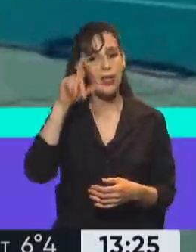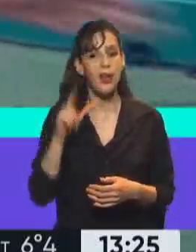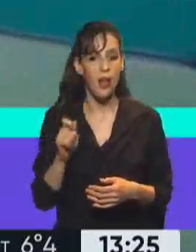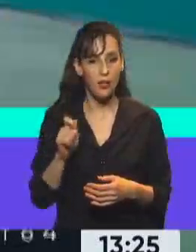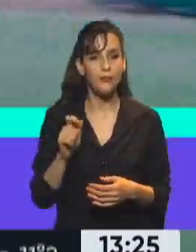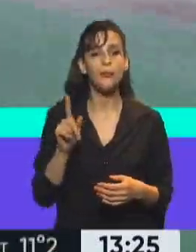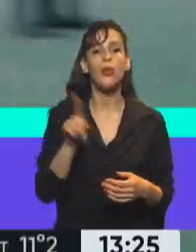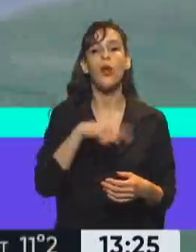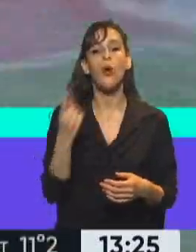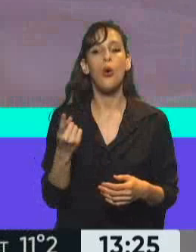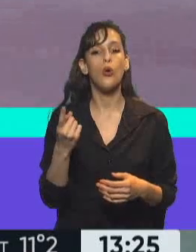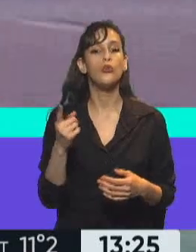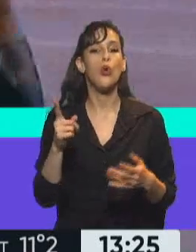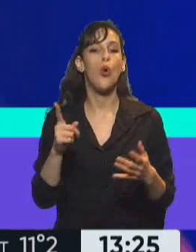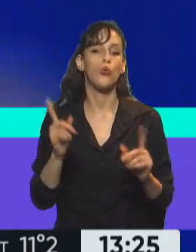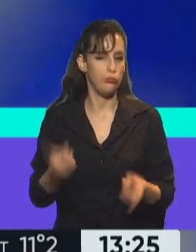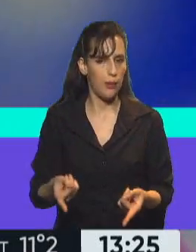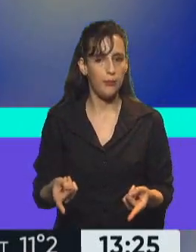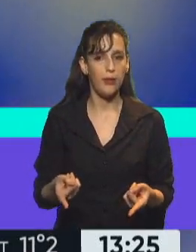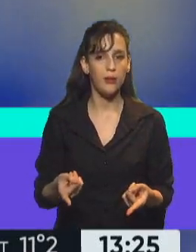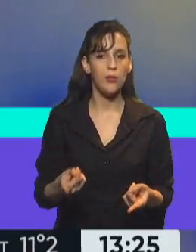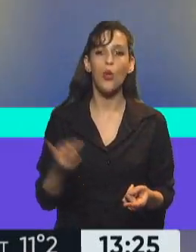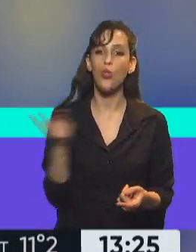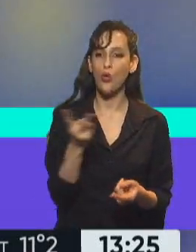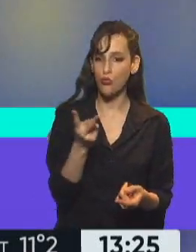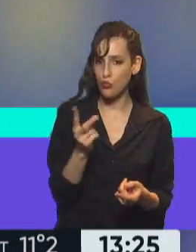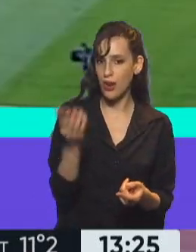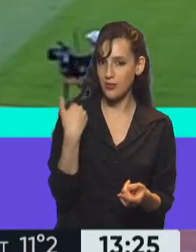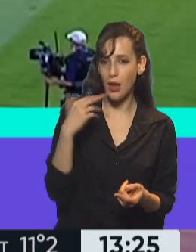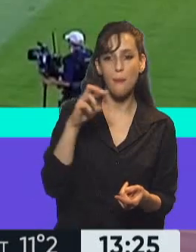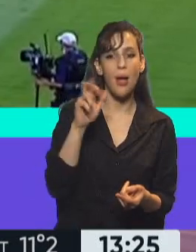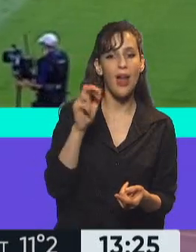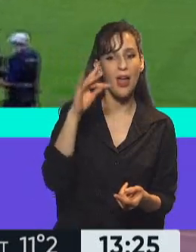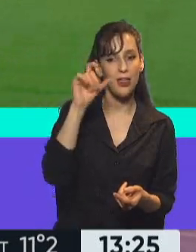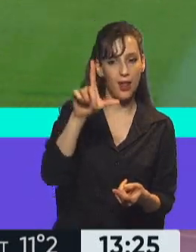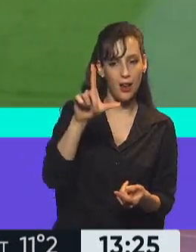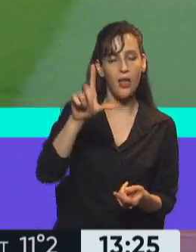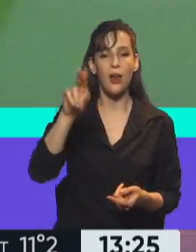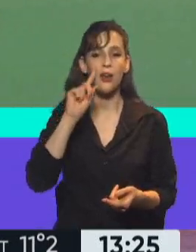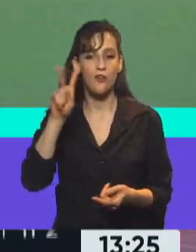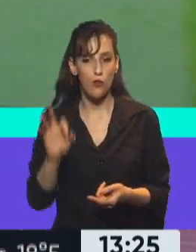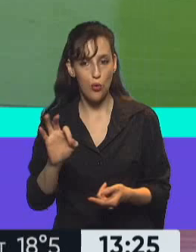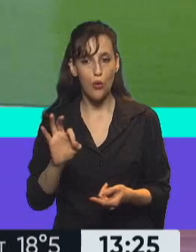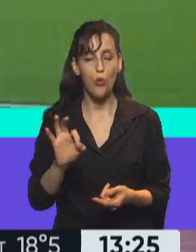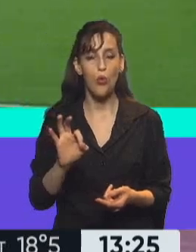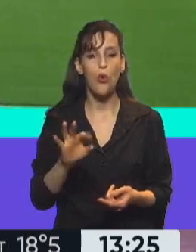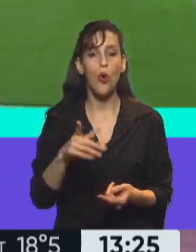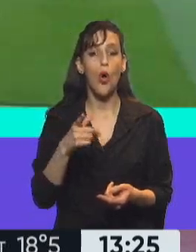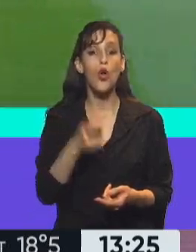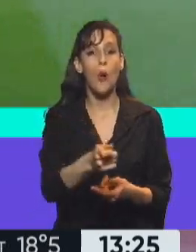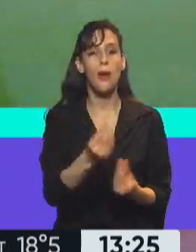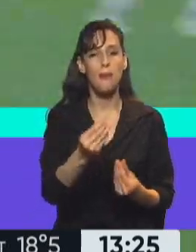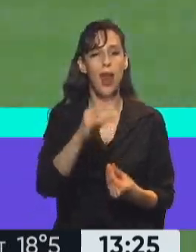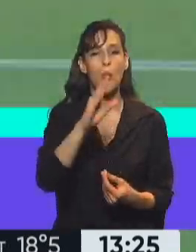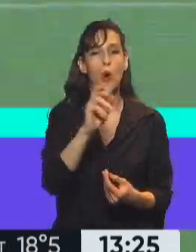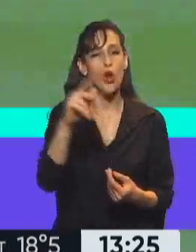parte de todo lo que trajo River. Con estos dos que te acabo de nombrar, más Paradela y Vigo, no solo que le compraban el pase a Borré, sino que hasta